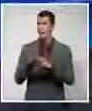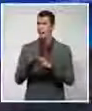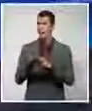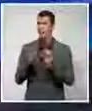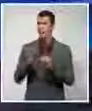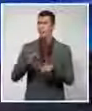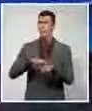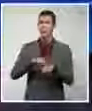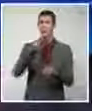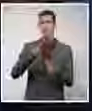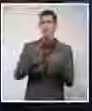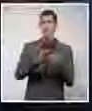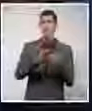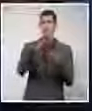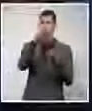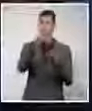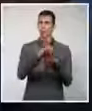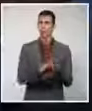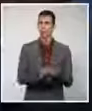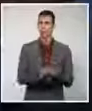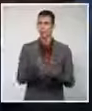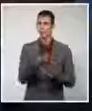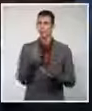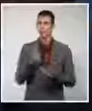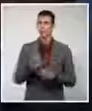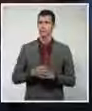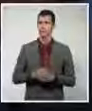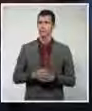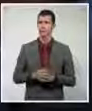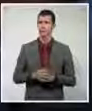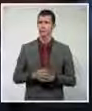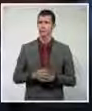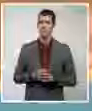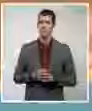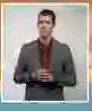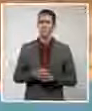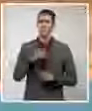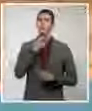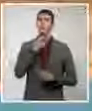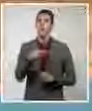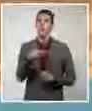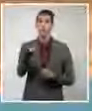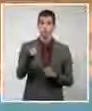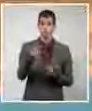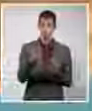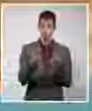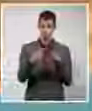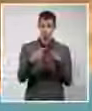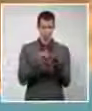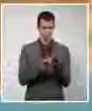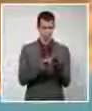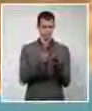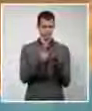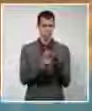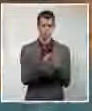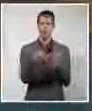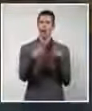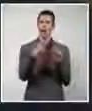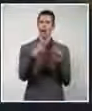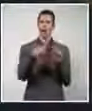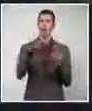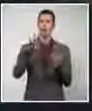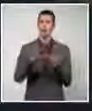consumir los datos en la red 4G, lo que percibe es realmente que hay mayor velocidad, que los datos se usan más rápido, se consumen más